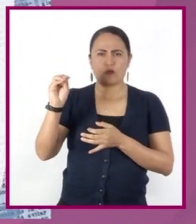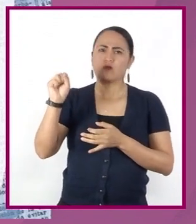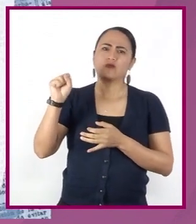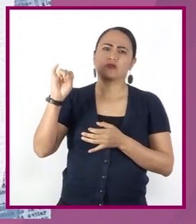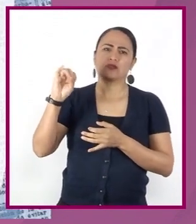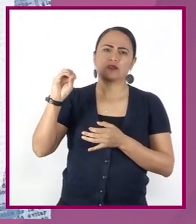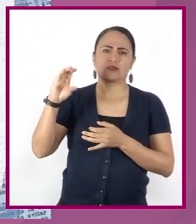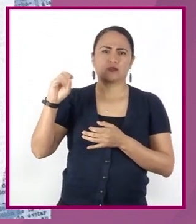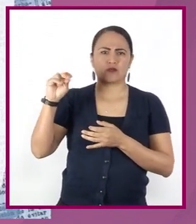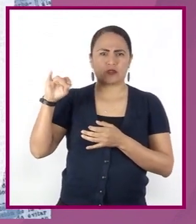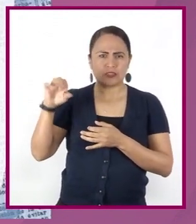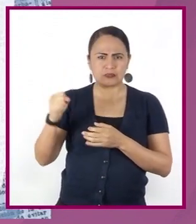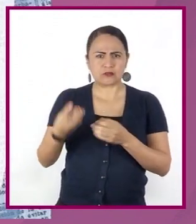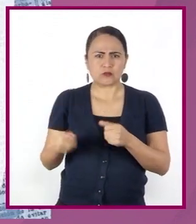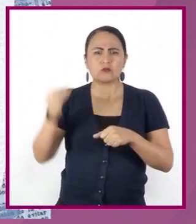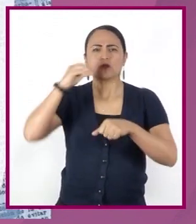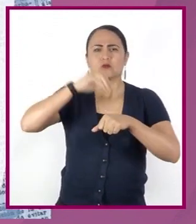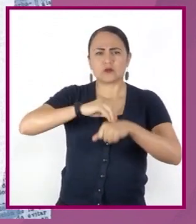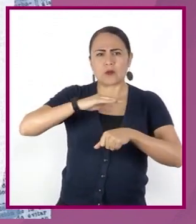complementan.